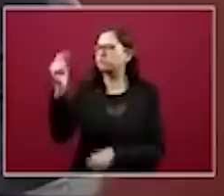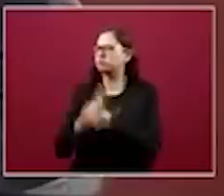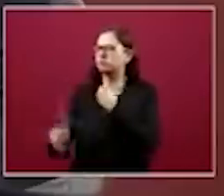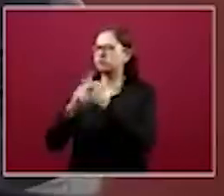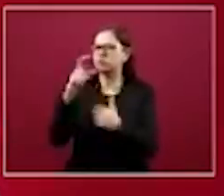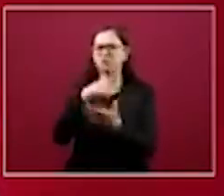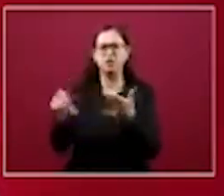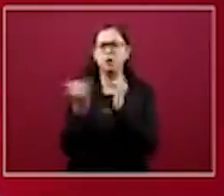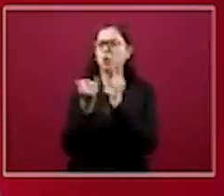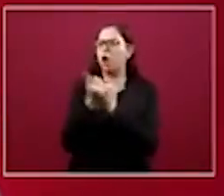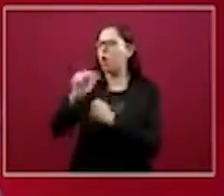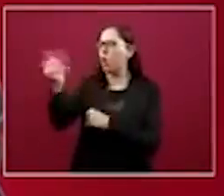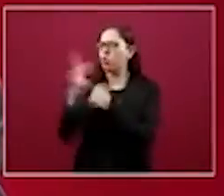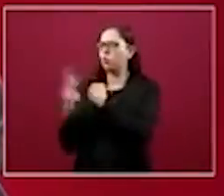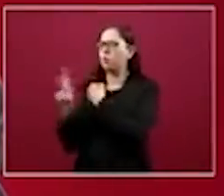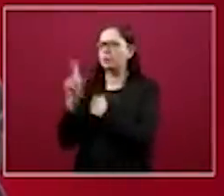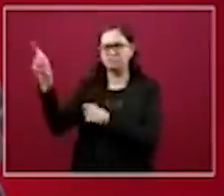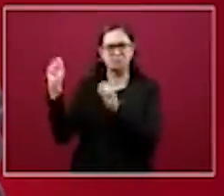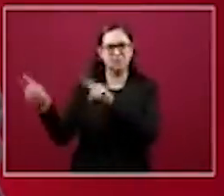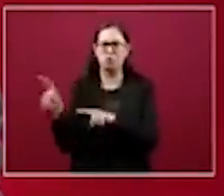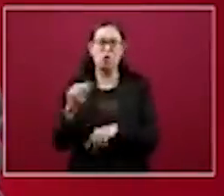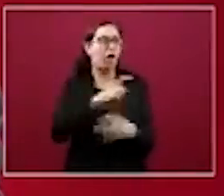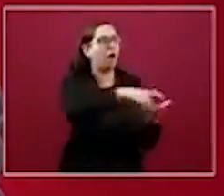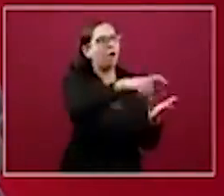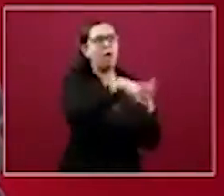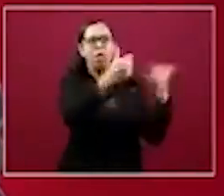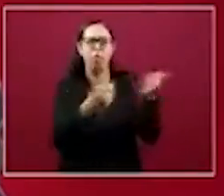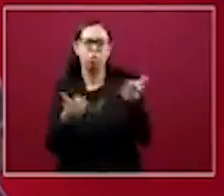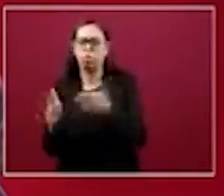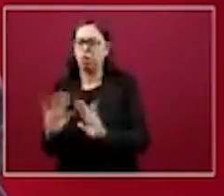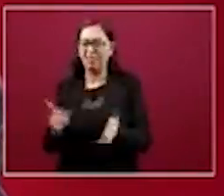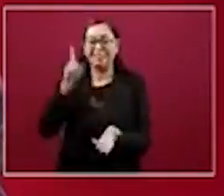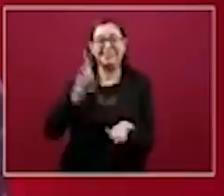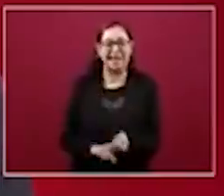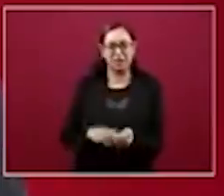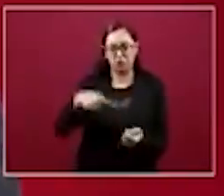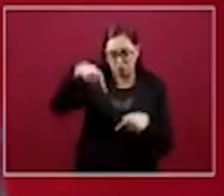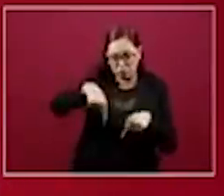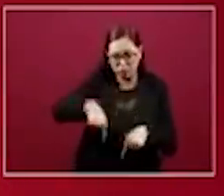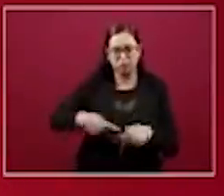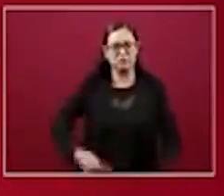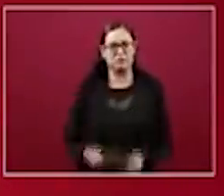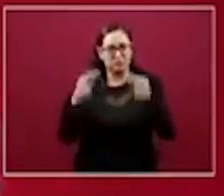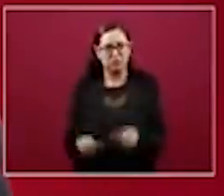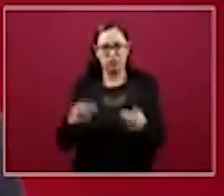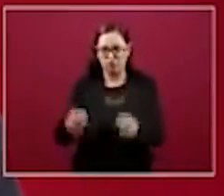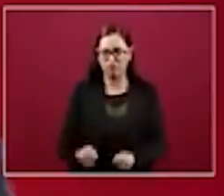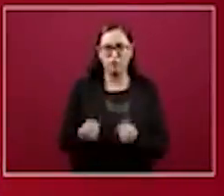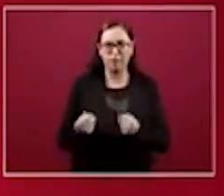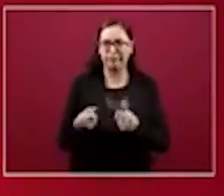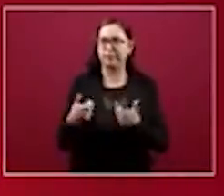darle valor agregado a su materia prima, fortalecer su mercado interno. Esas son diferencias que